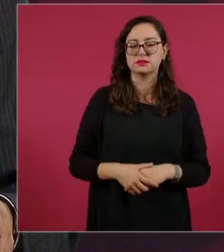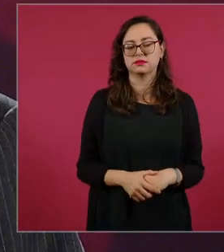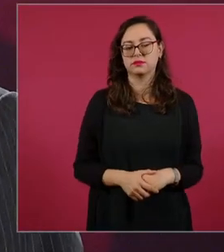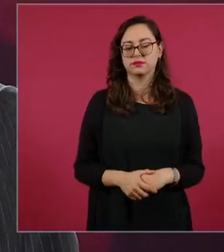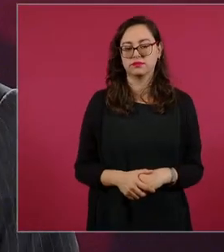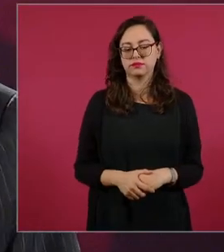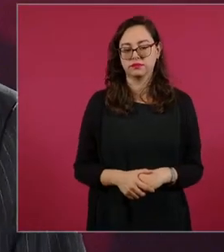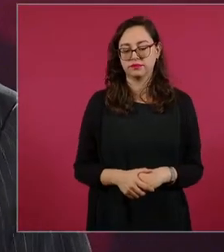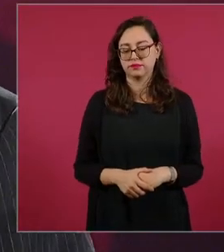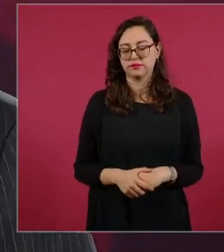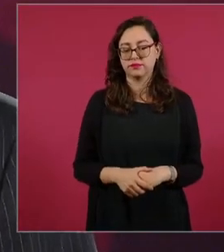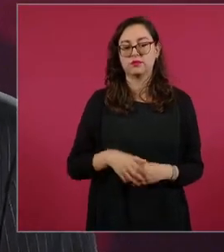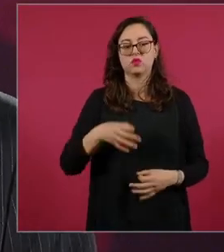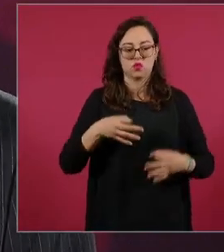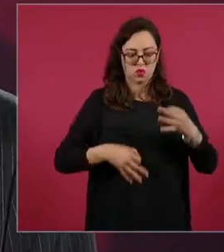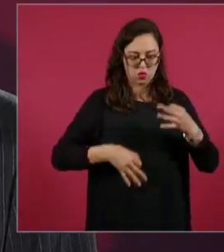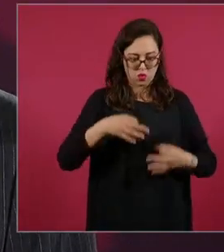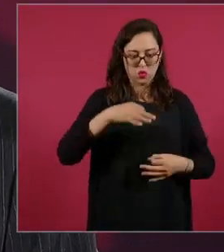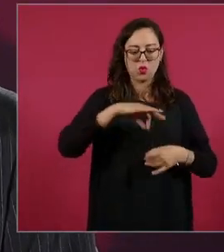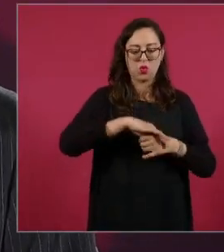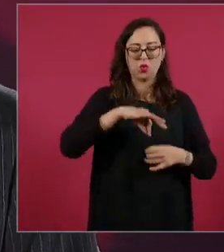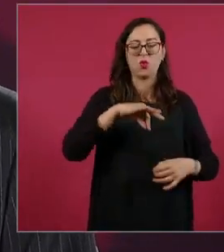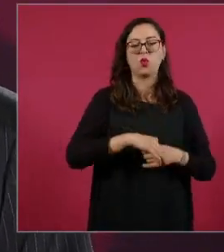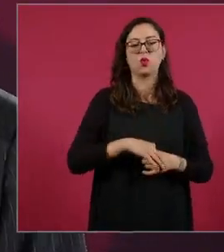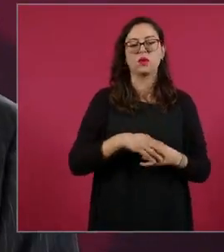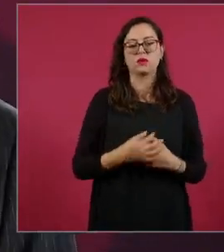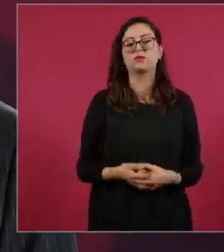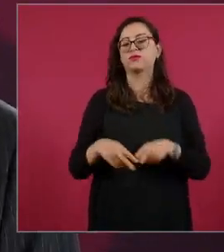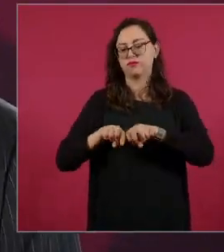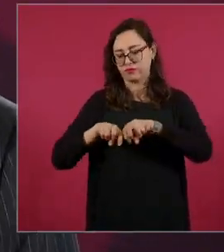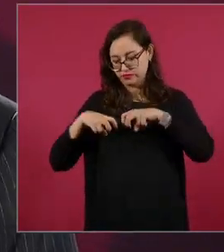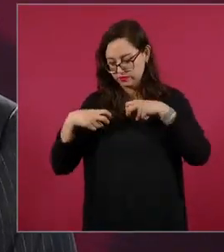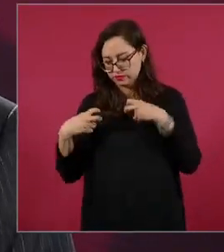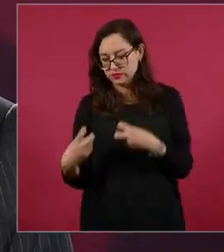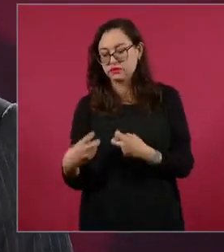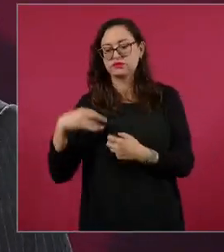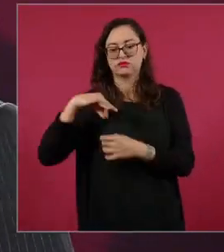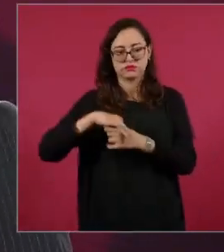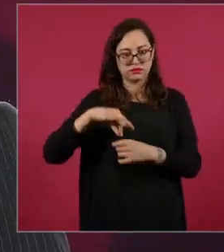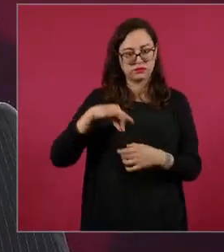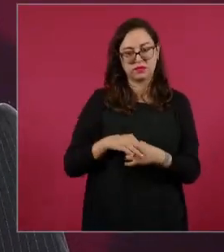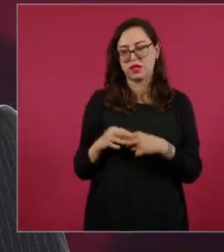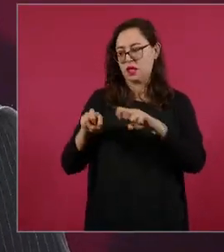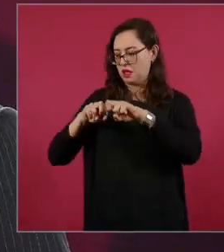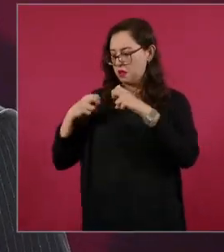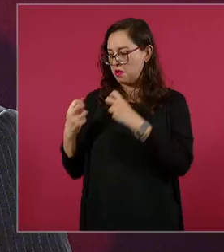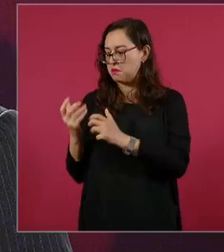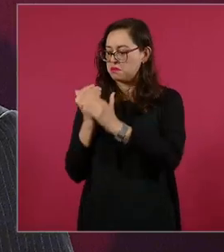que elija a los magistrados que elija a los ministros